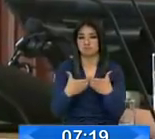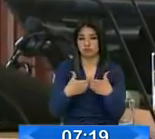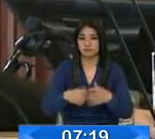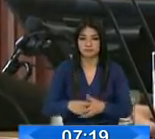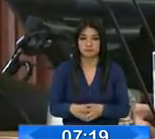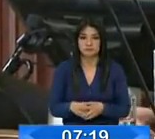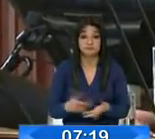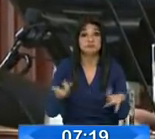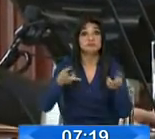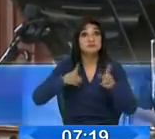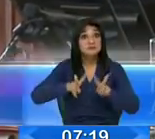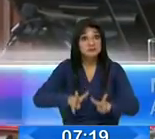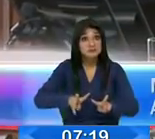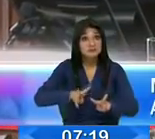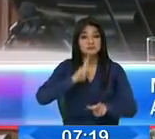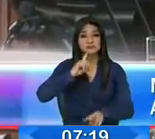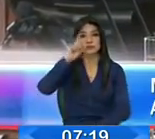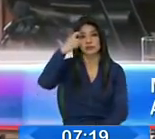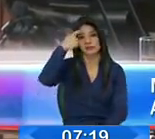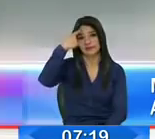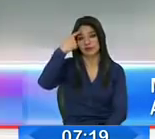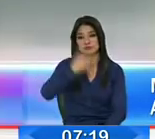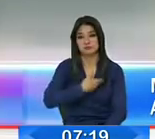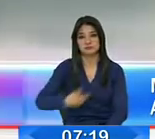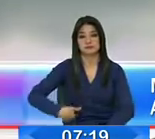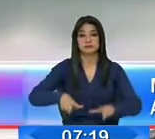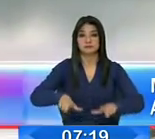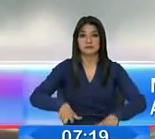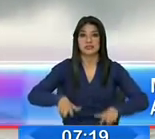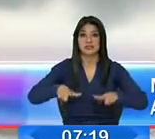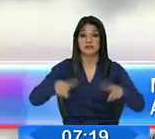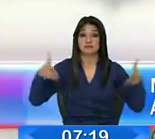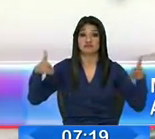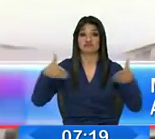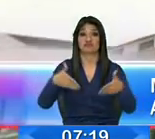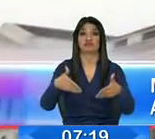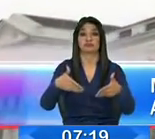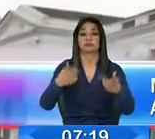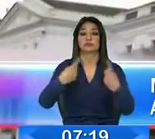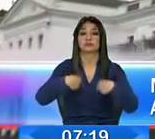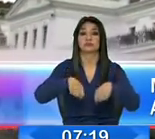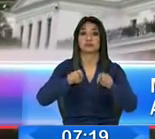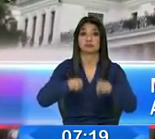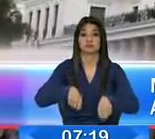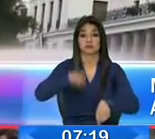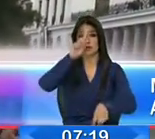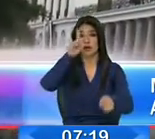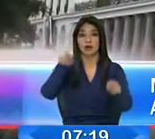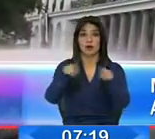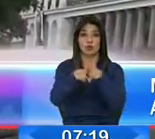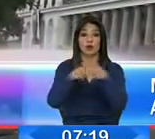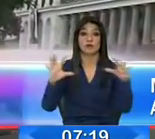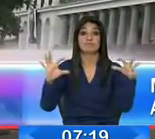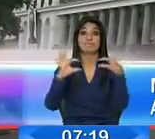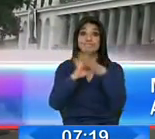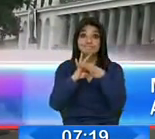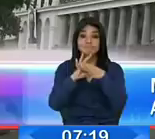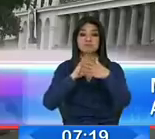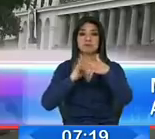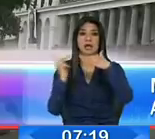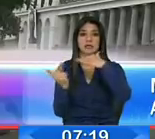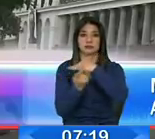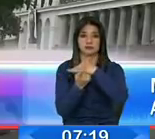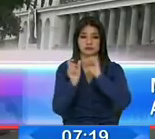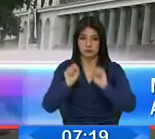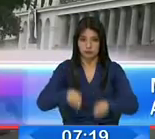Ontaneda aseguró que el gobierno de Lenín Moreno se encuentra enfocado en firmar el acuerdo comercial con la Alianza del Pacífico, así